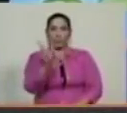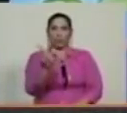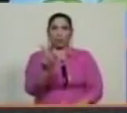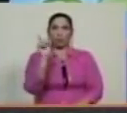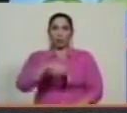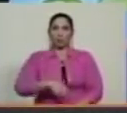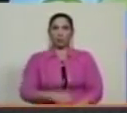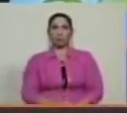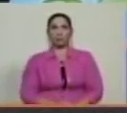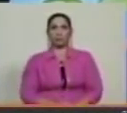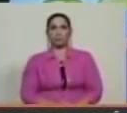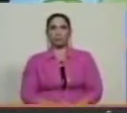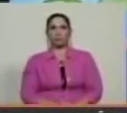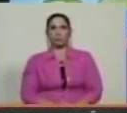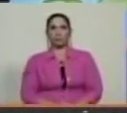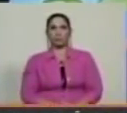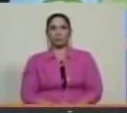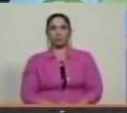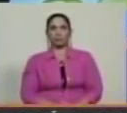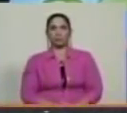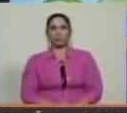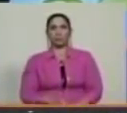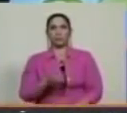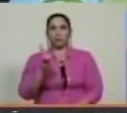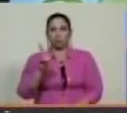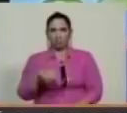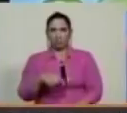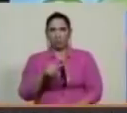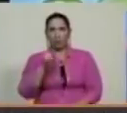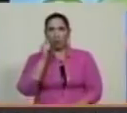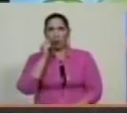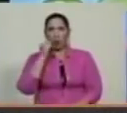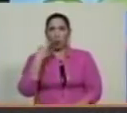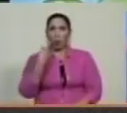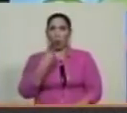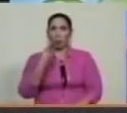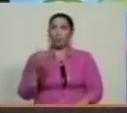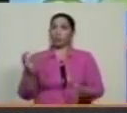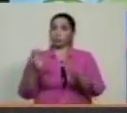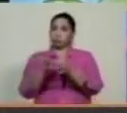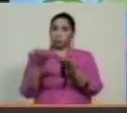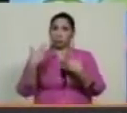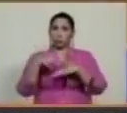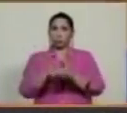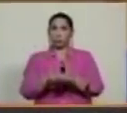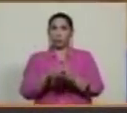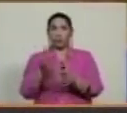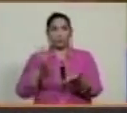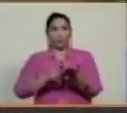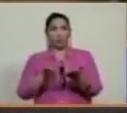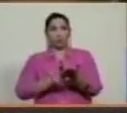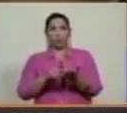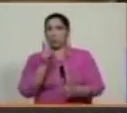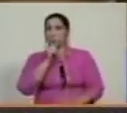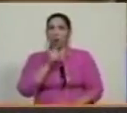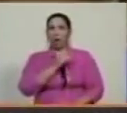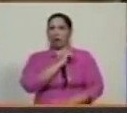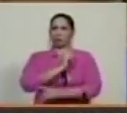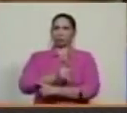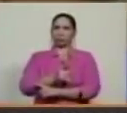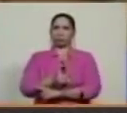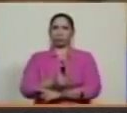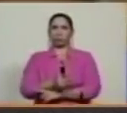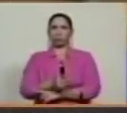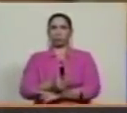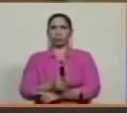Mervin, que tiene esa tarea para enlazar. En verdad, Esto no es una actitud guerrerista, no, esto es una